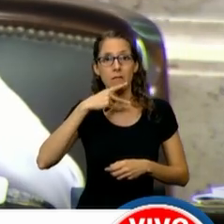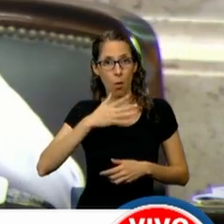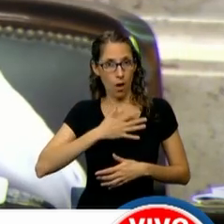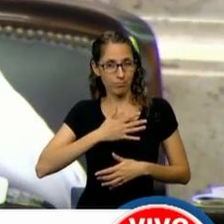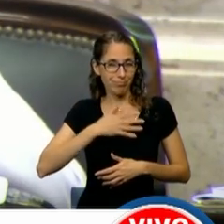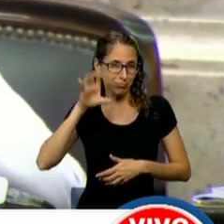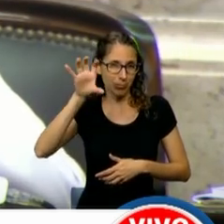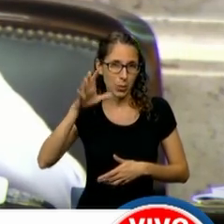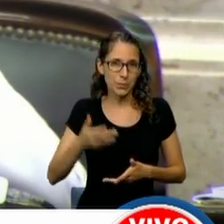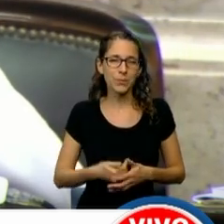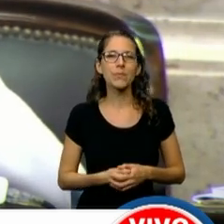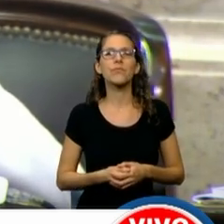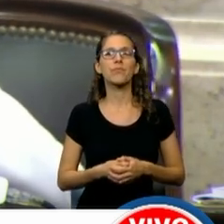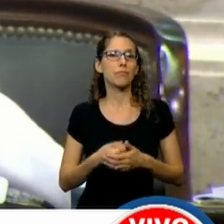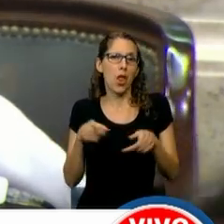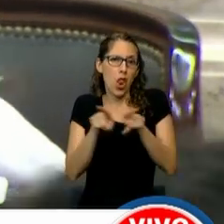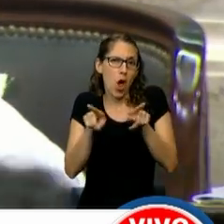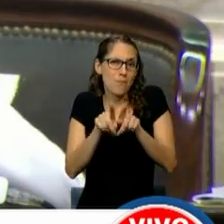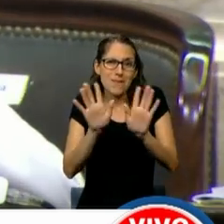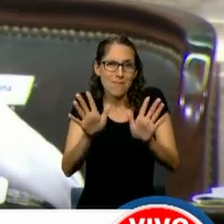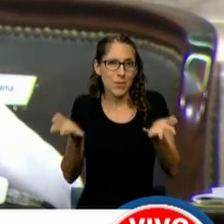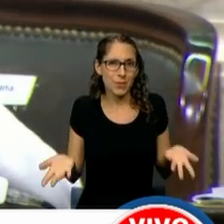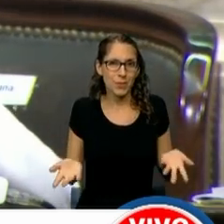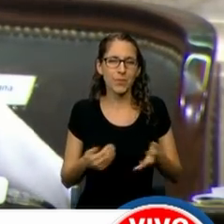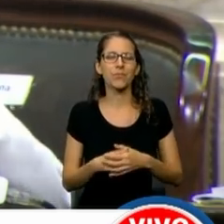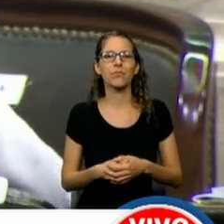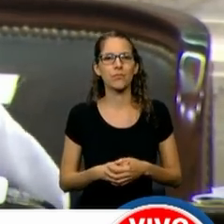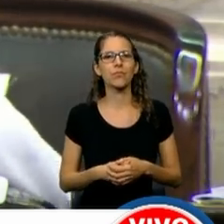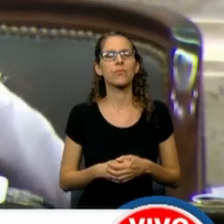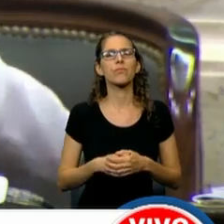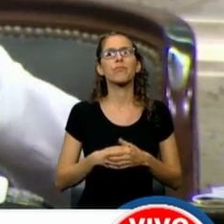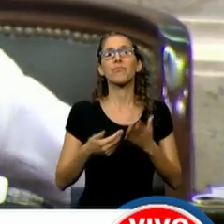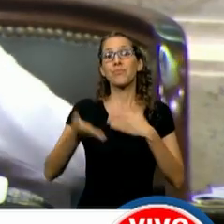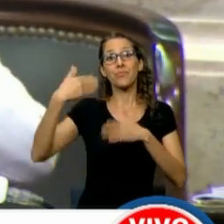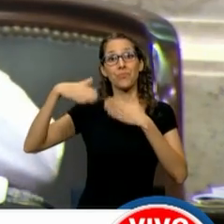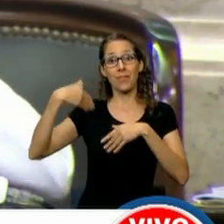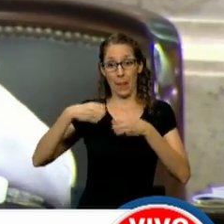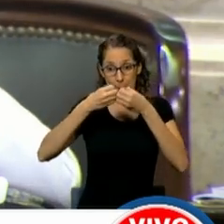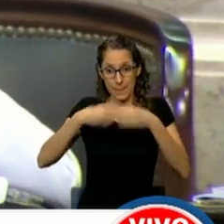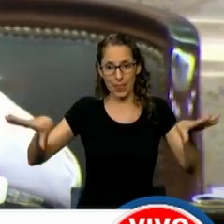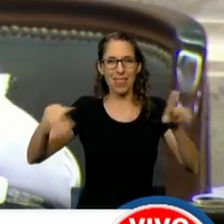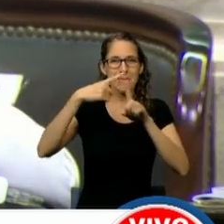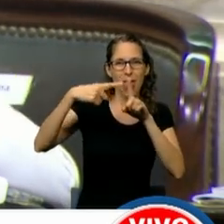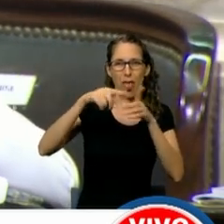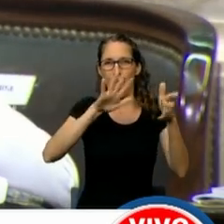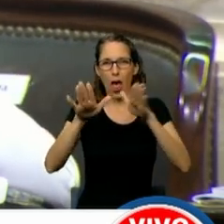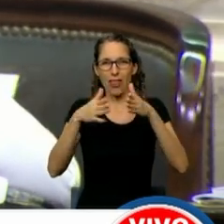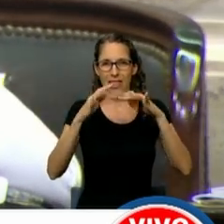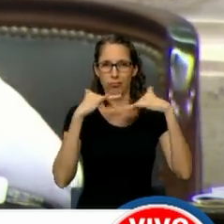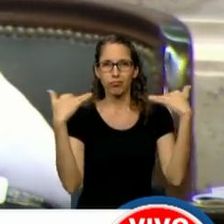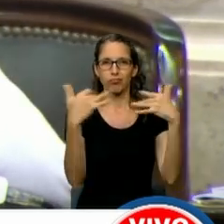provincia sucede lo mismo cuando estábamos al mediodía comenzando esta